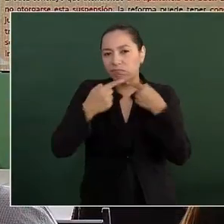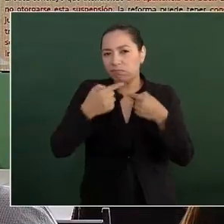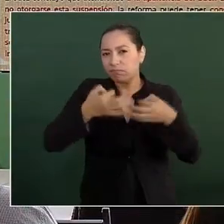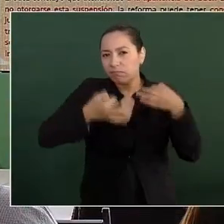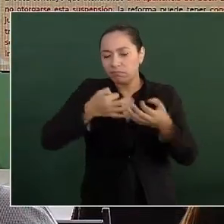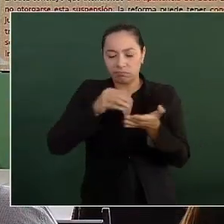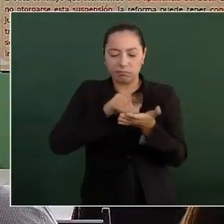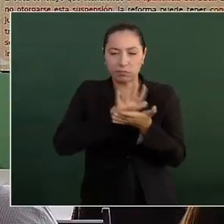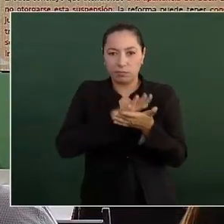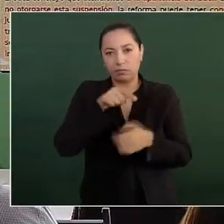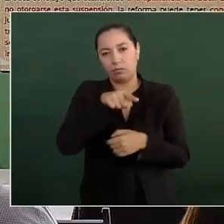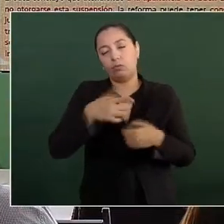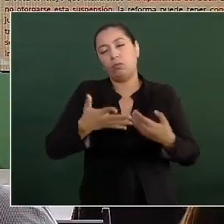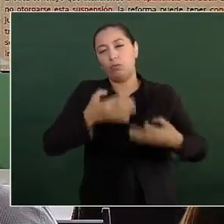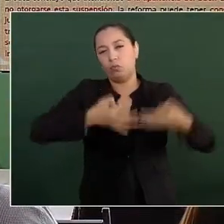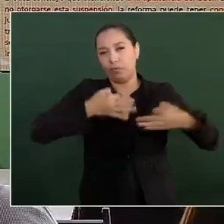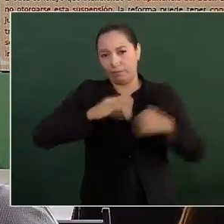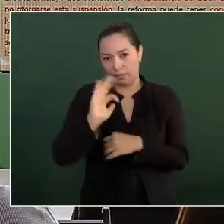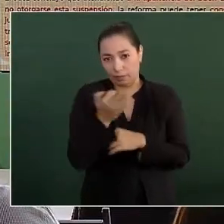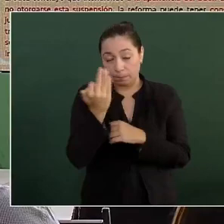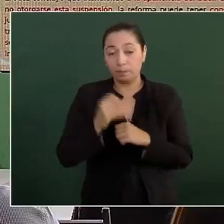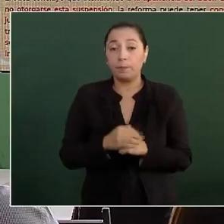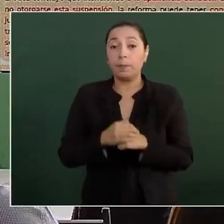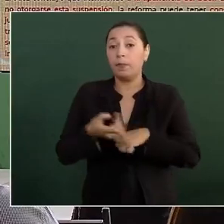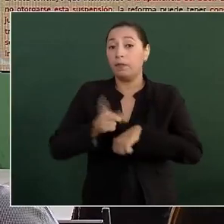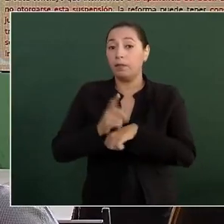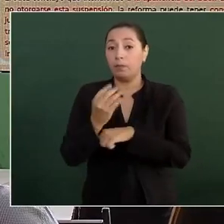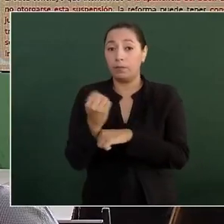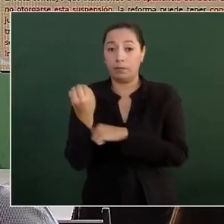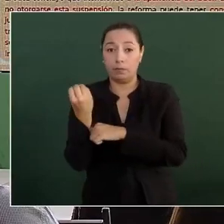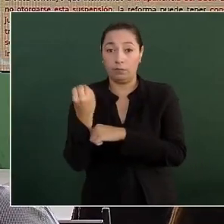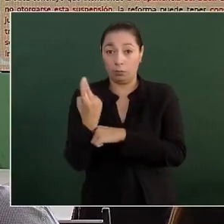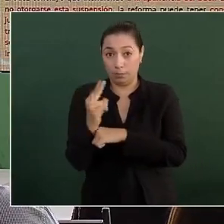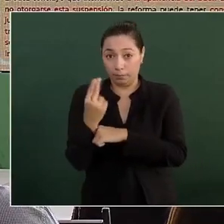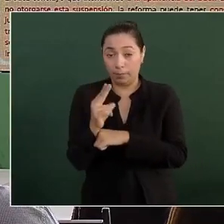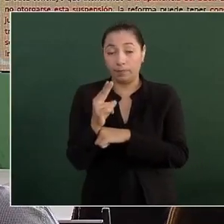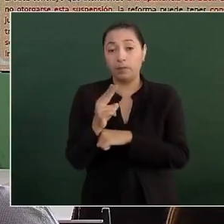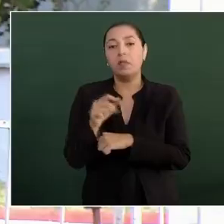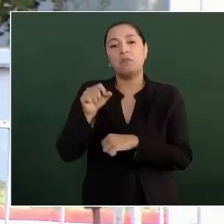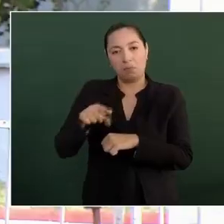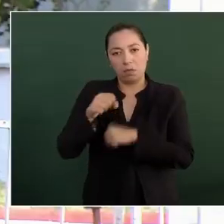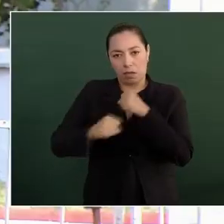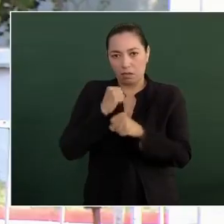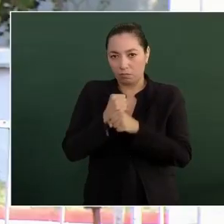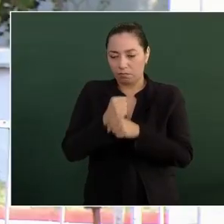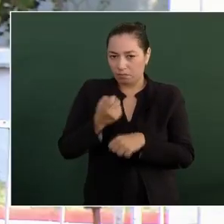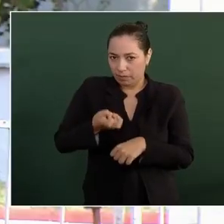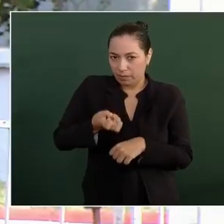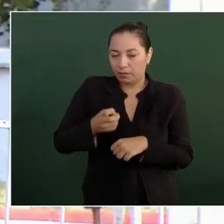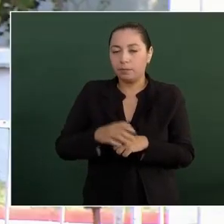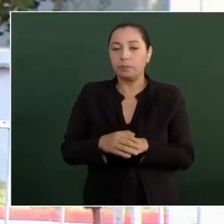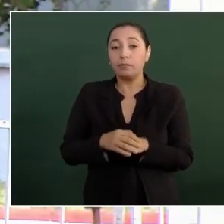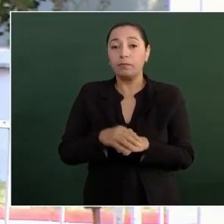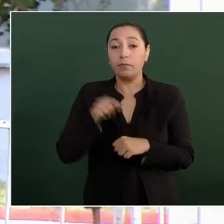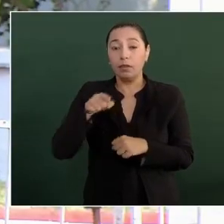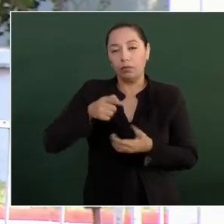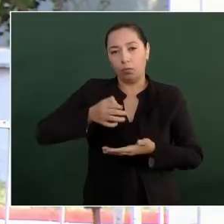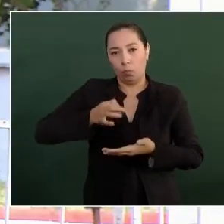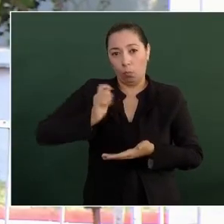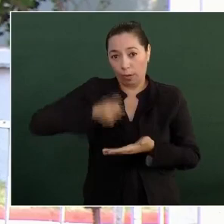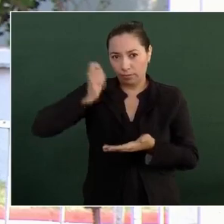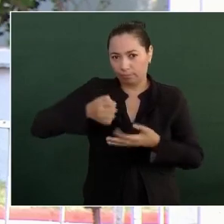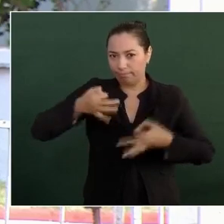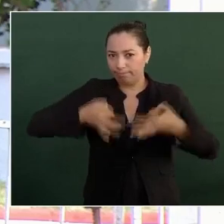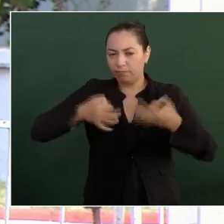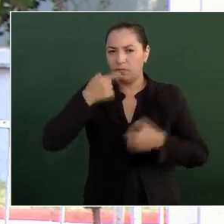Federal. El 9 de noviembre del mismo año, de este año, el mismo juez confirmó ya la